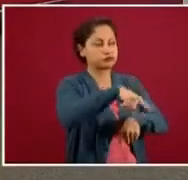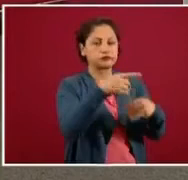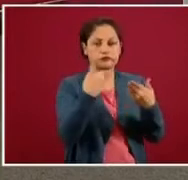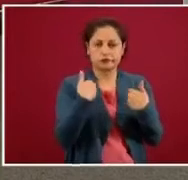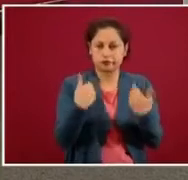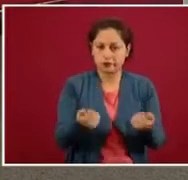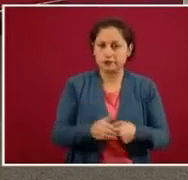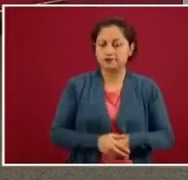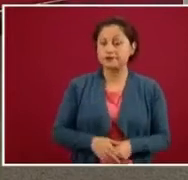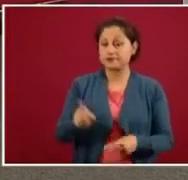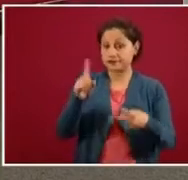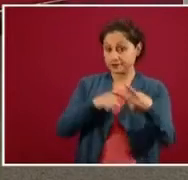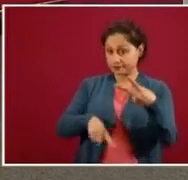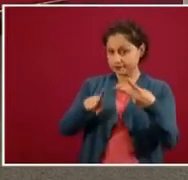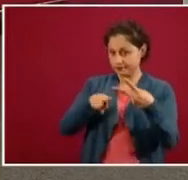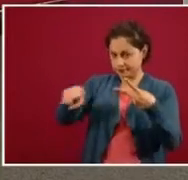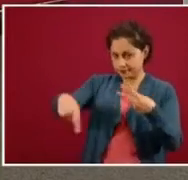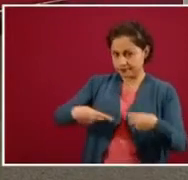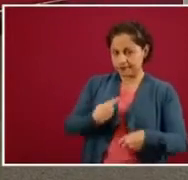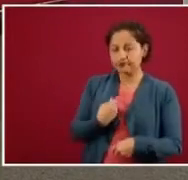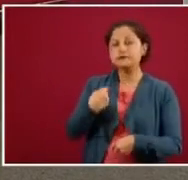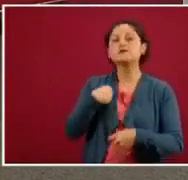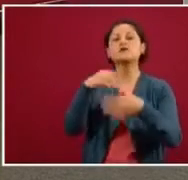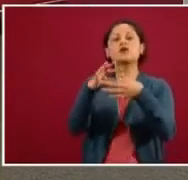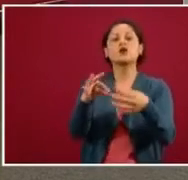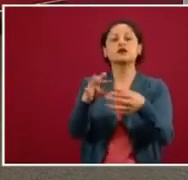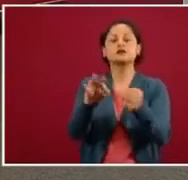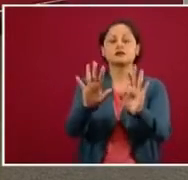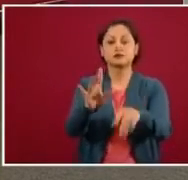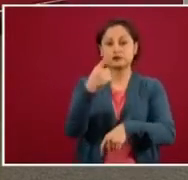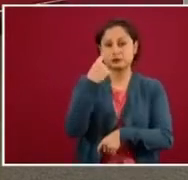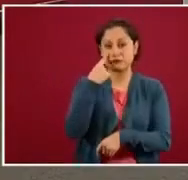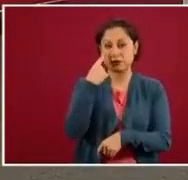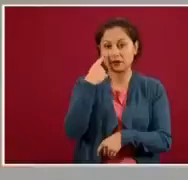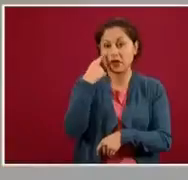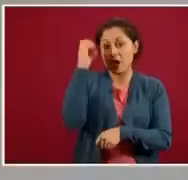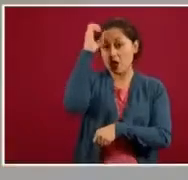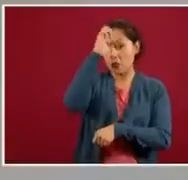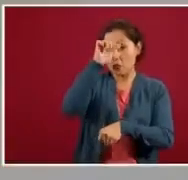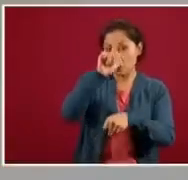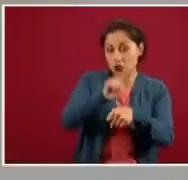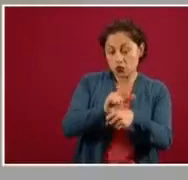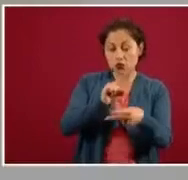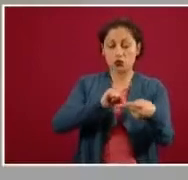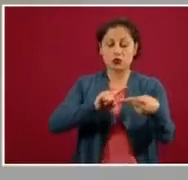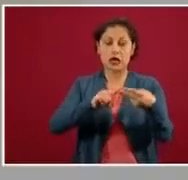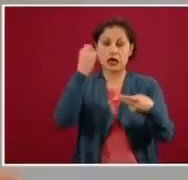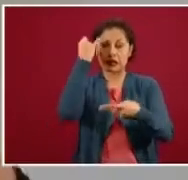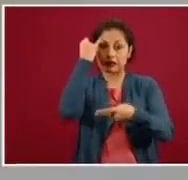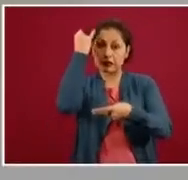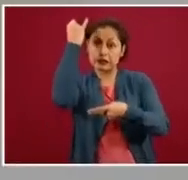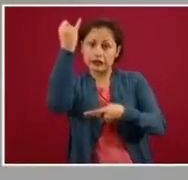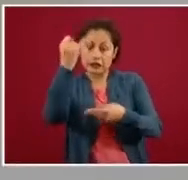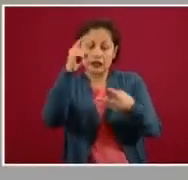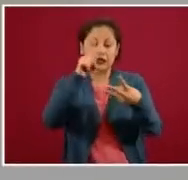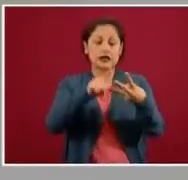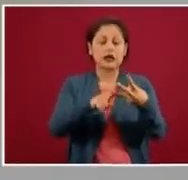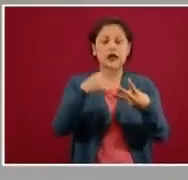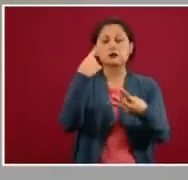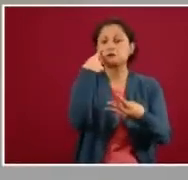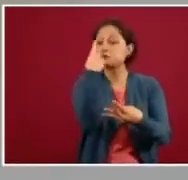segunda. De acuerdo a la idiosincrasia, la cultura, la cosmovisión de cada pueblo y de cada